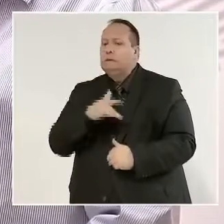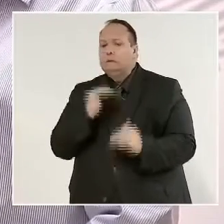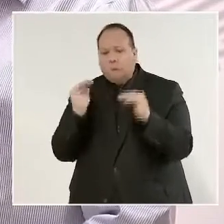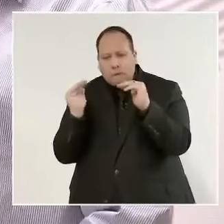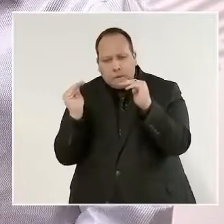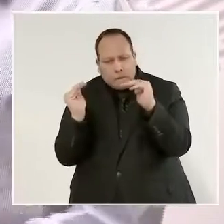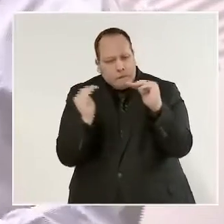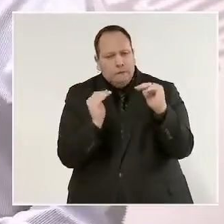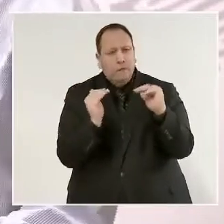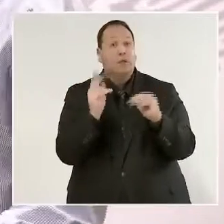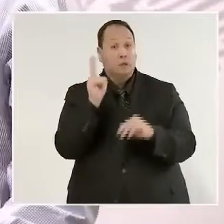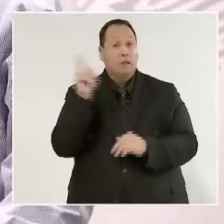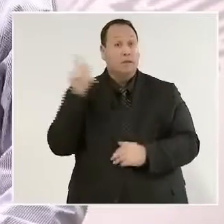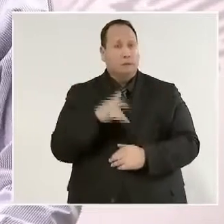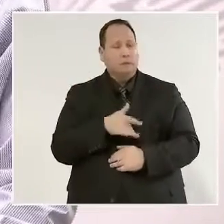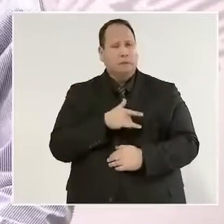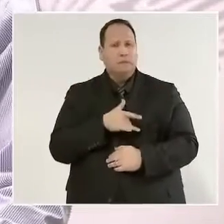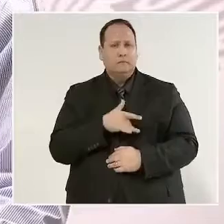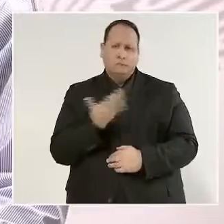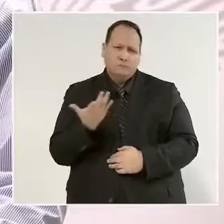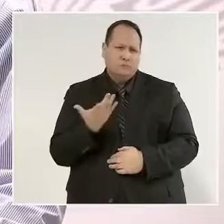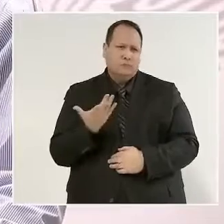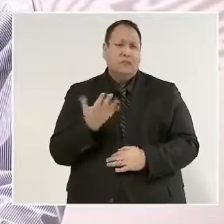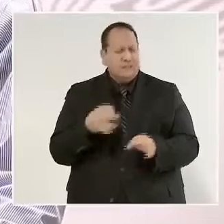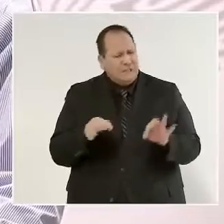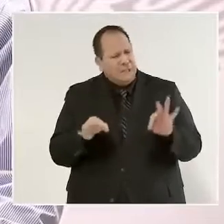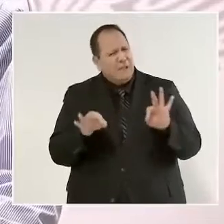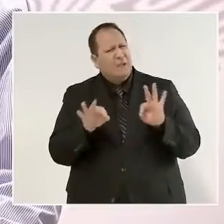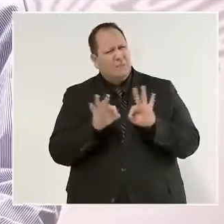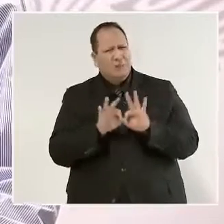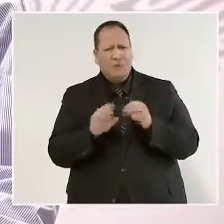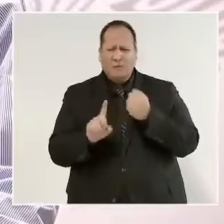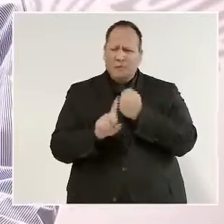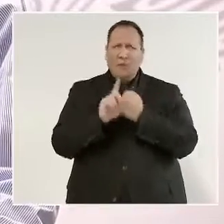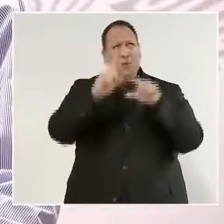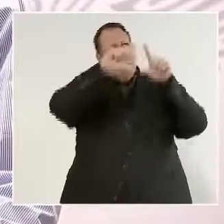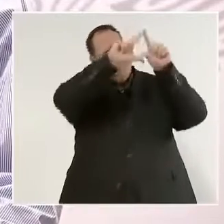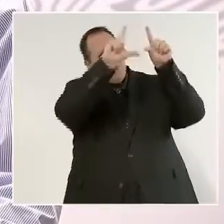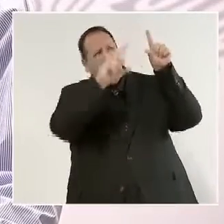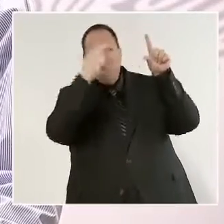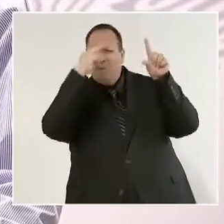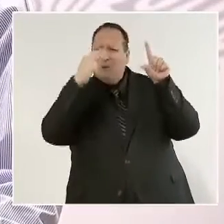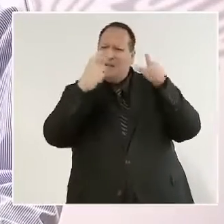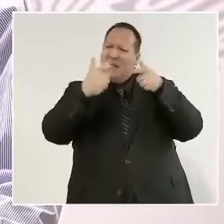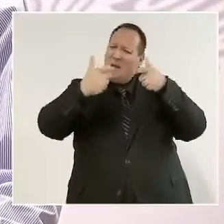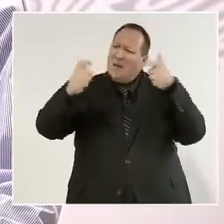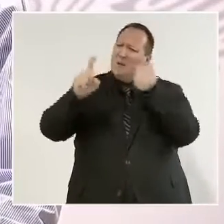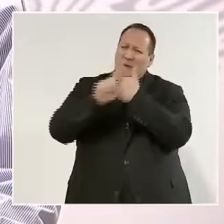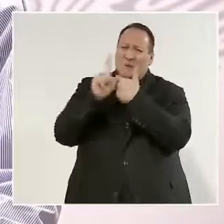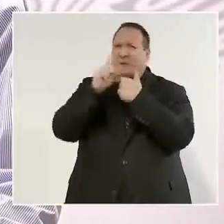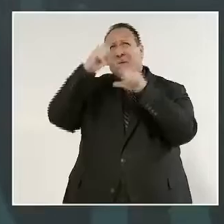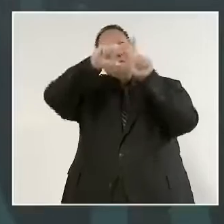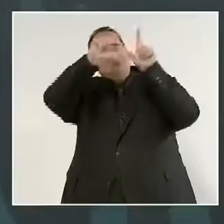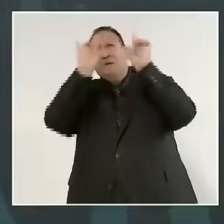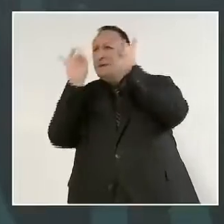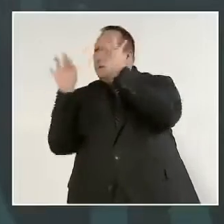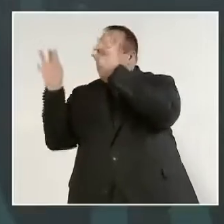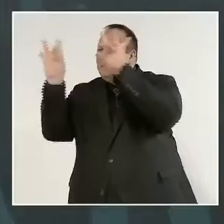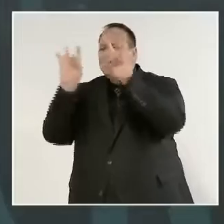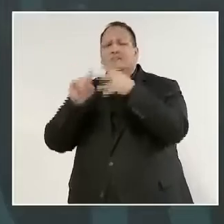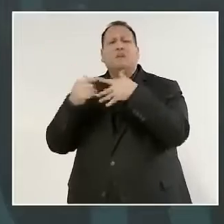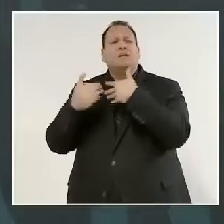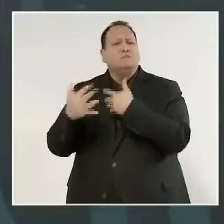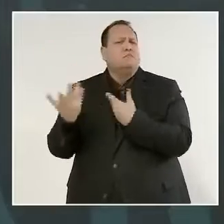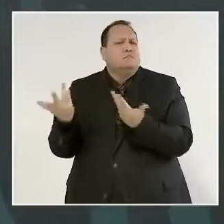Va a ser realmente algo muy importante. Los problemas de nuestro país, los grandes y graves problemas de México, se han